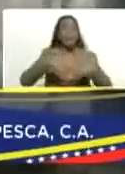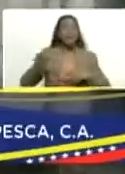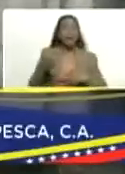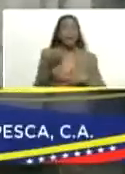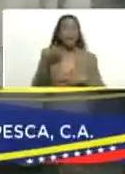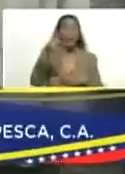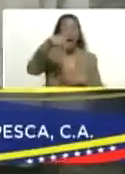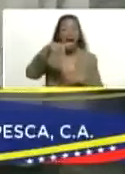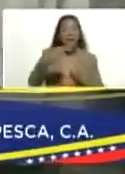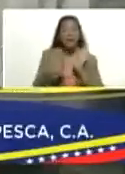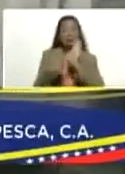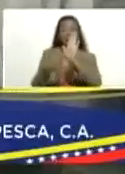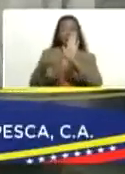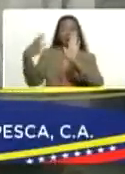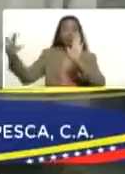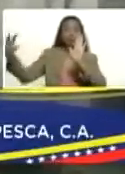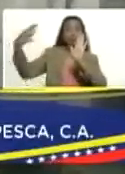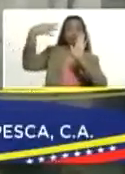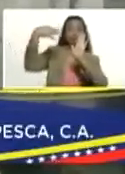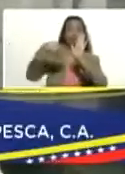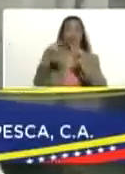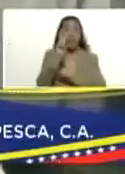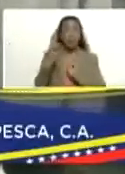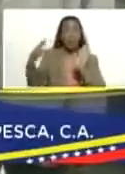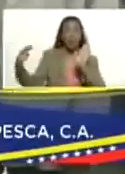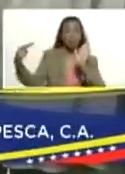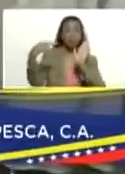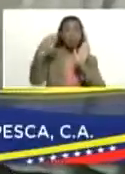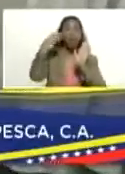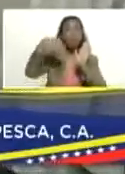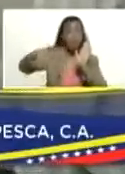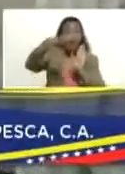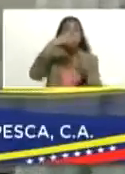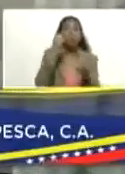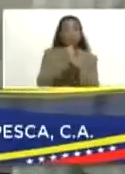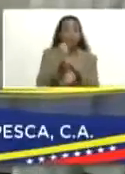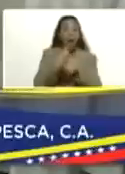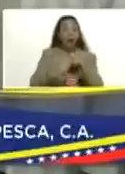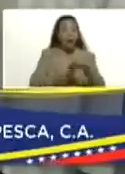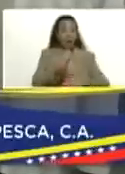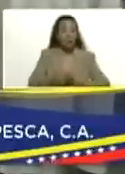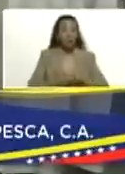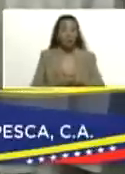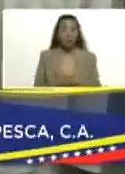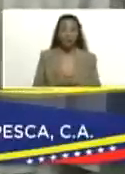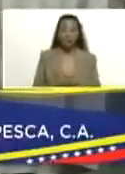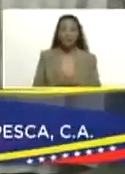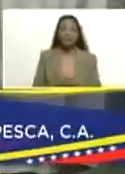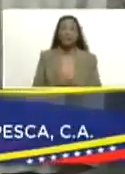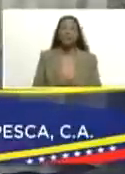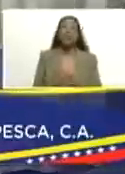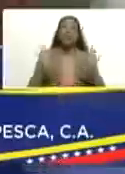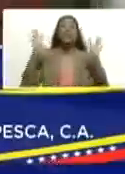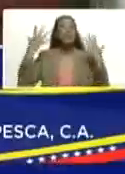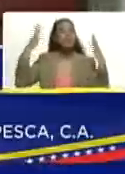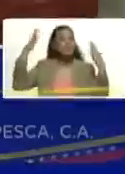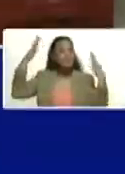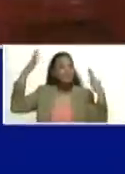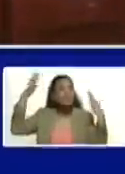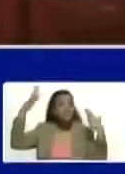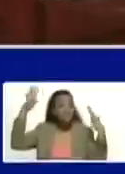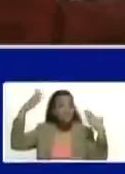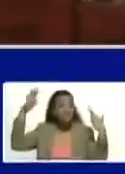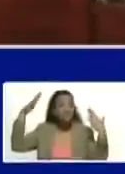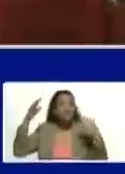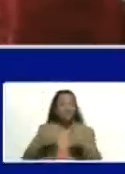desde Venezuela para todo el mundo. Muchísimas gracias, señor presidente. Bueno, un aplauso, vale.